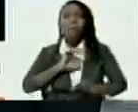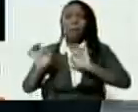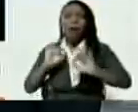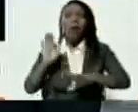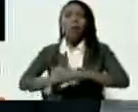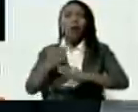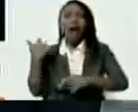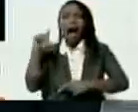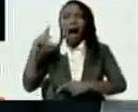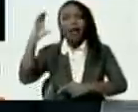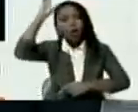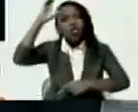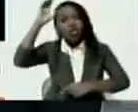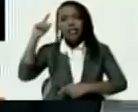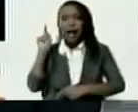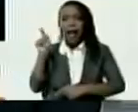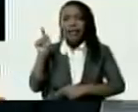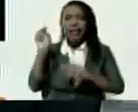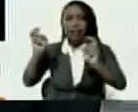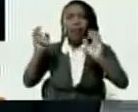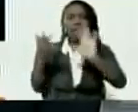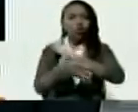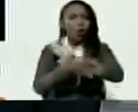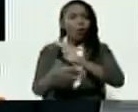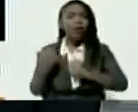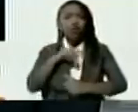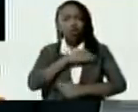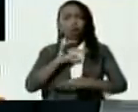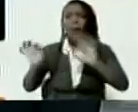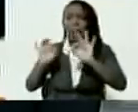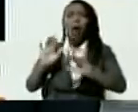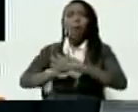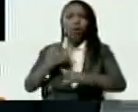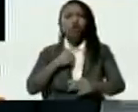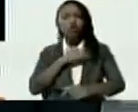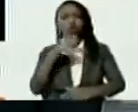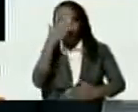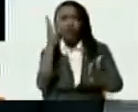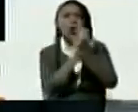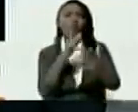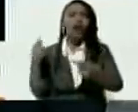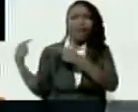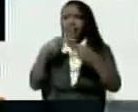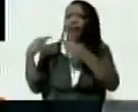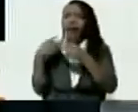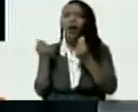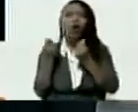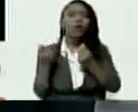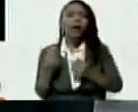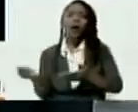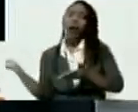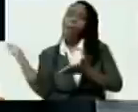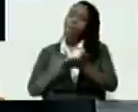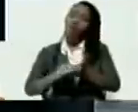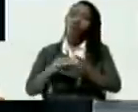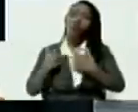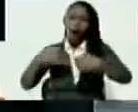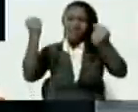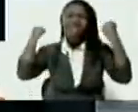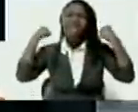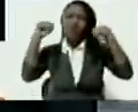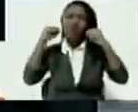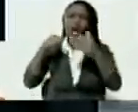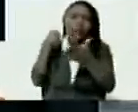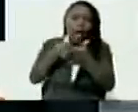tenemos conciencia de ello. Estamos preparados porque hemos enfrentado una guerra económica que nos ha entrenado en